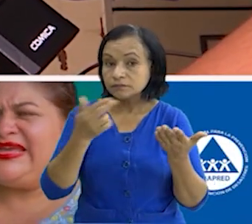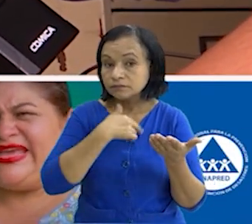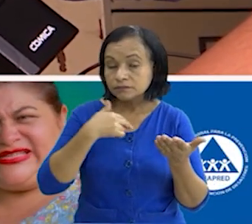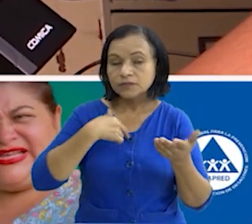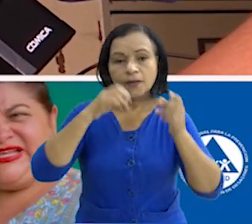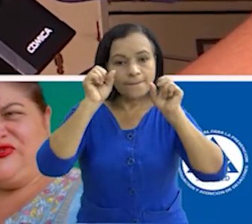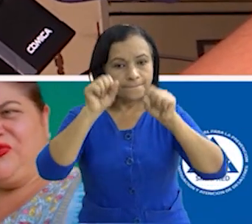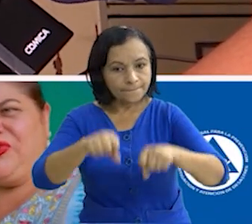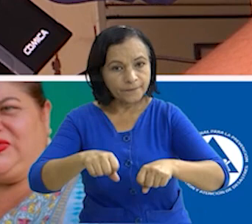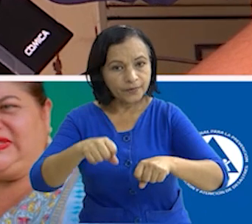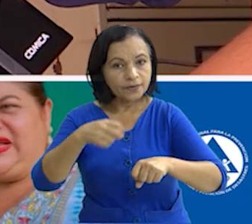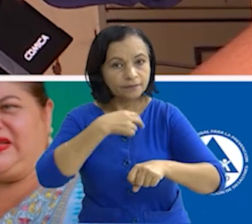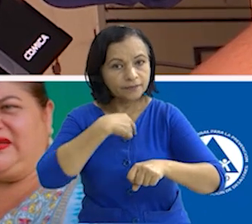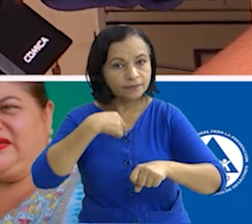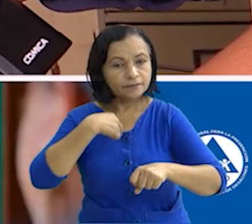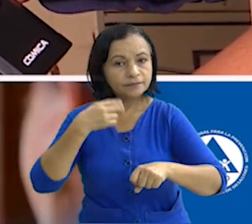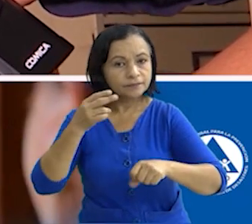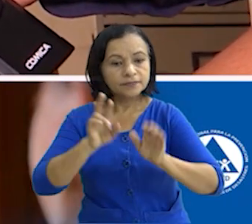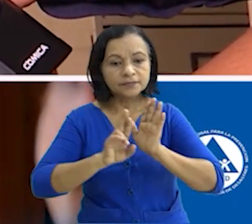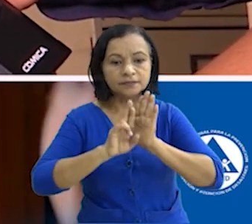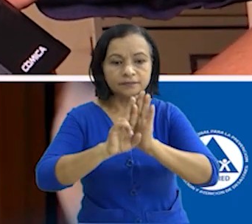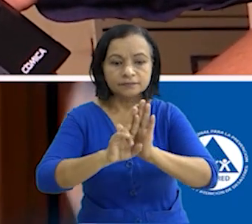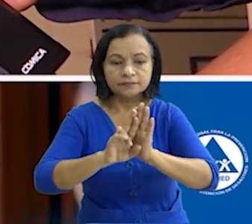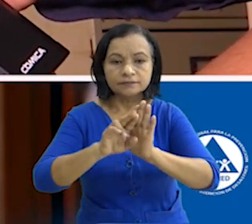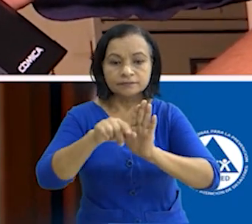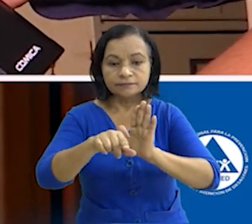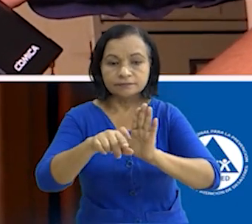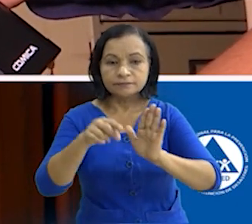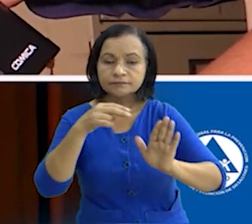la capacidad de responder a